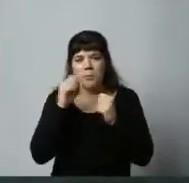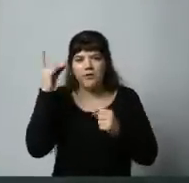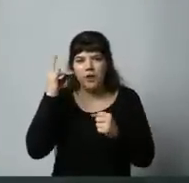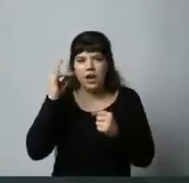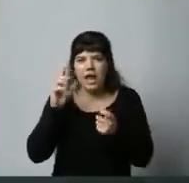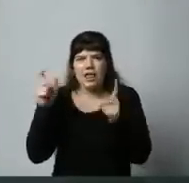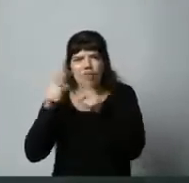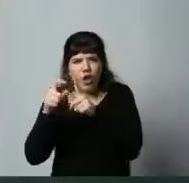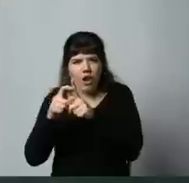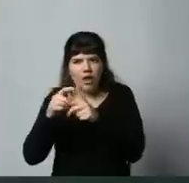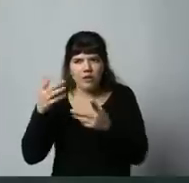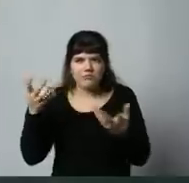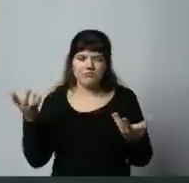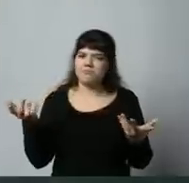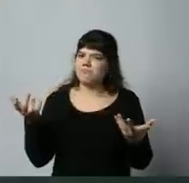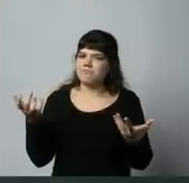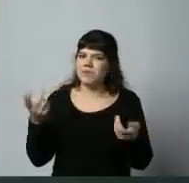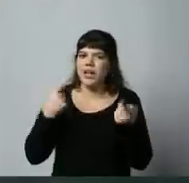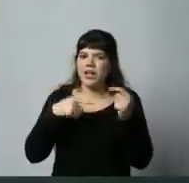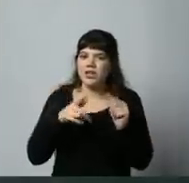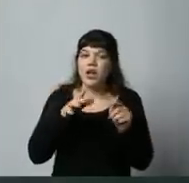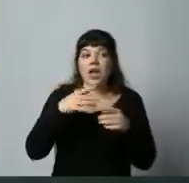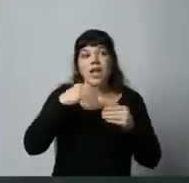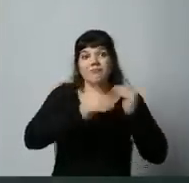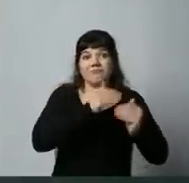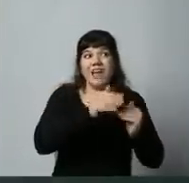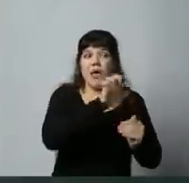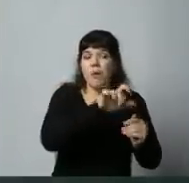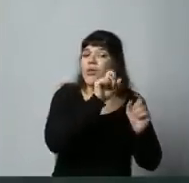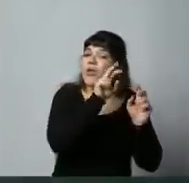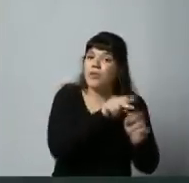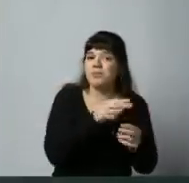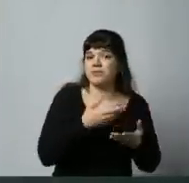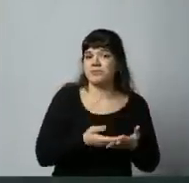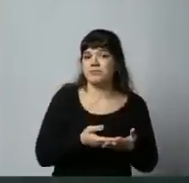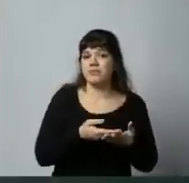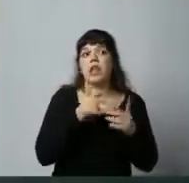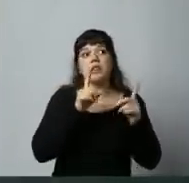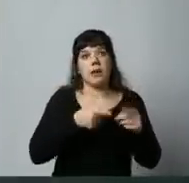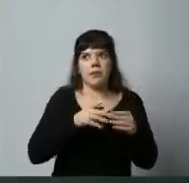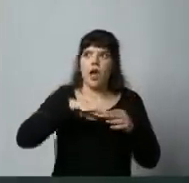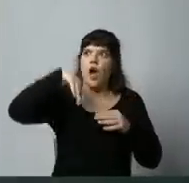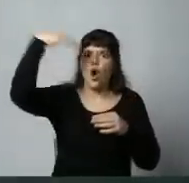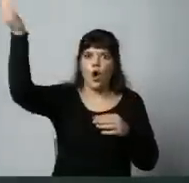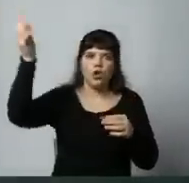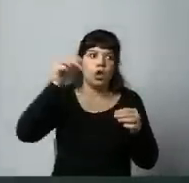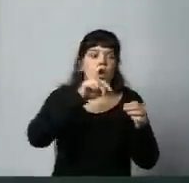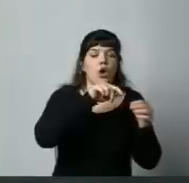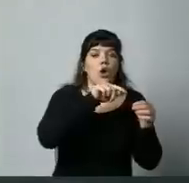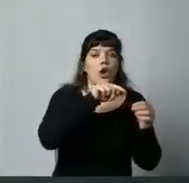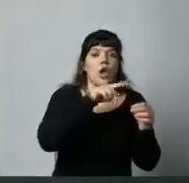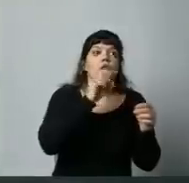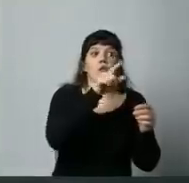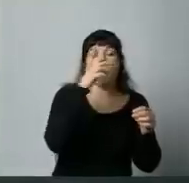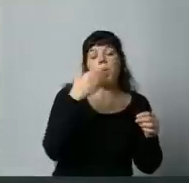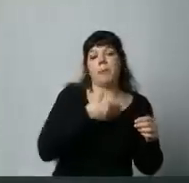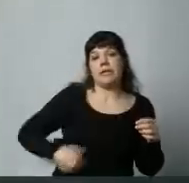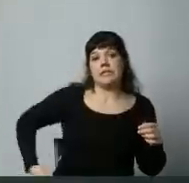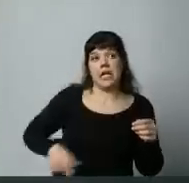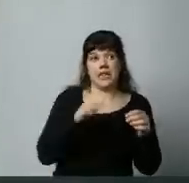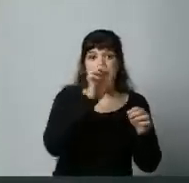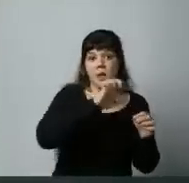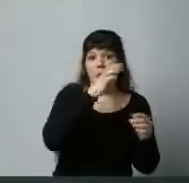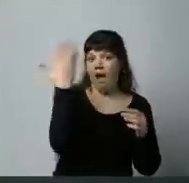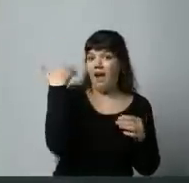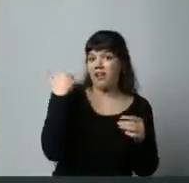boliviana y un proceso muy similar está pasando en Ecuador ustedes saben lo decía Leandro está en Bélgica desde que dejó la presidencia